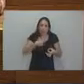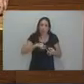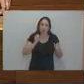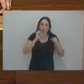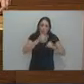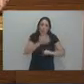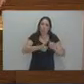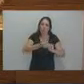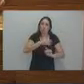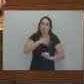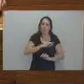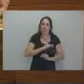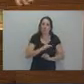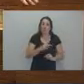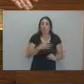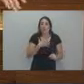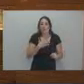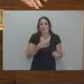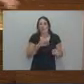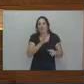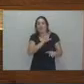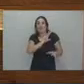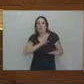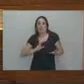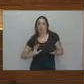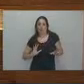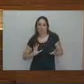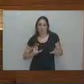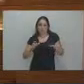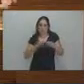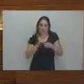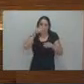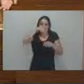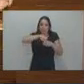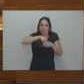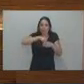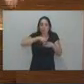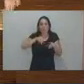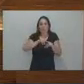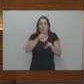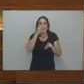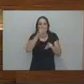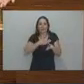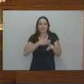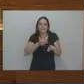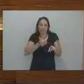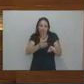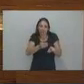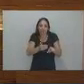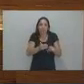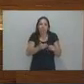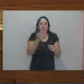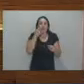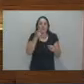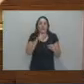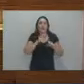acuerdos. Quizás de puertas adentro, de momento, ha primado el interés más a corto plazo, más de partido, más de reparto de cuotas, más